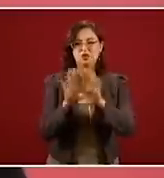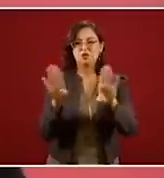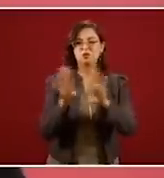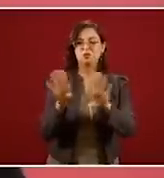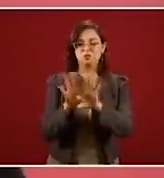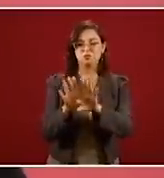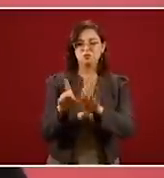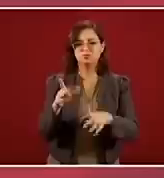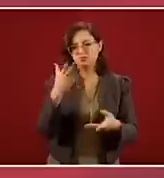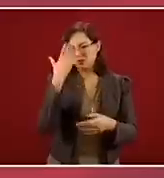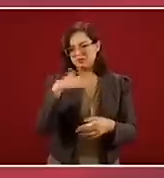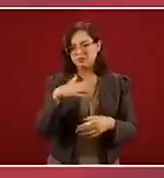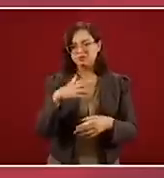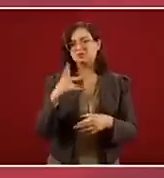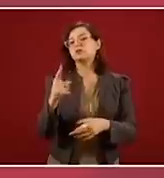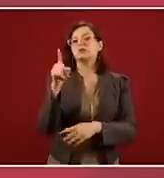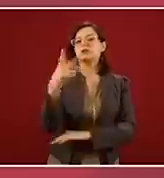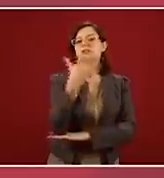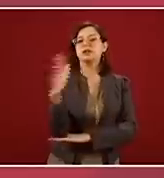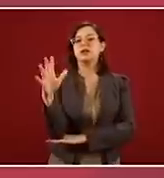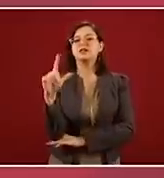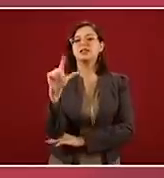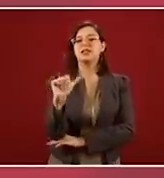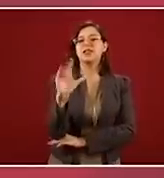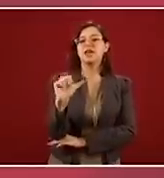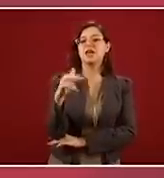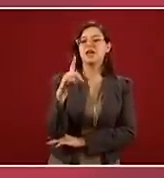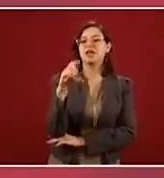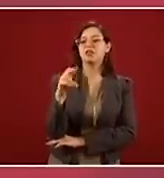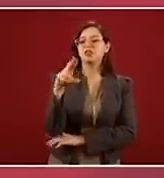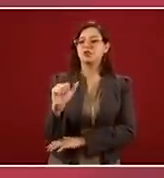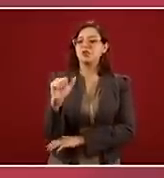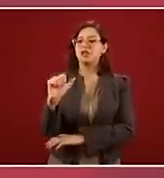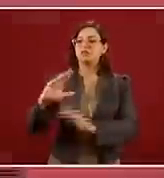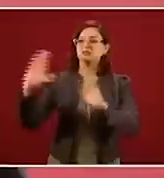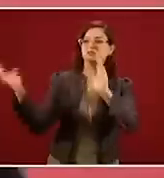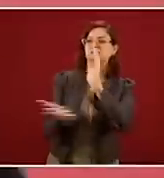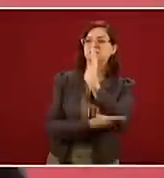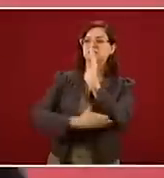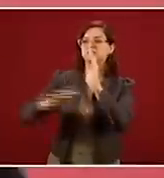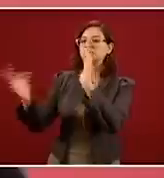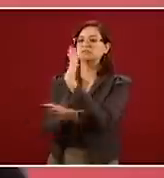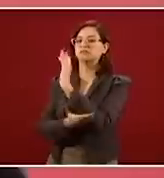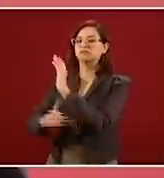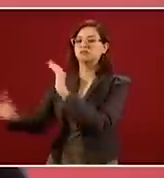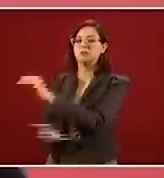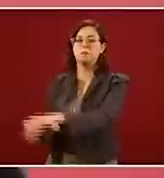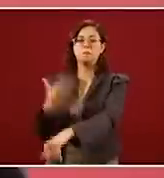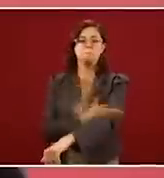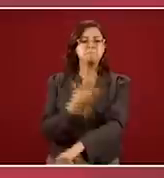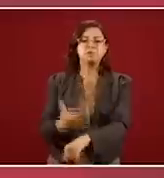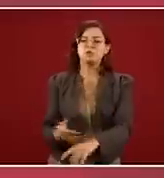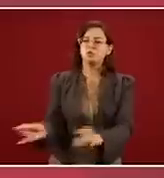Talando la selva lacandona, acabando con la caoba, la reina de las